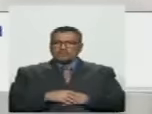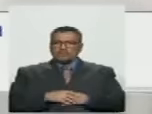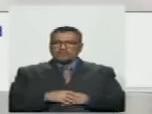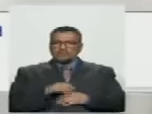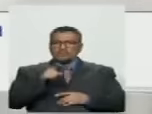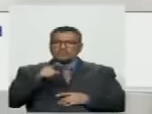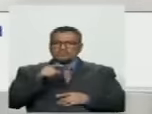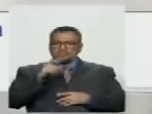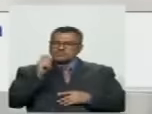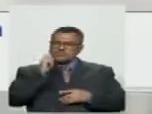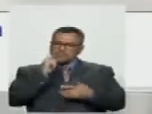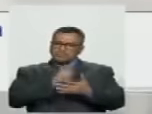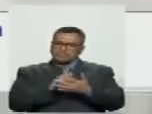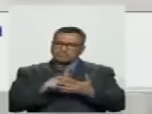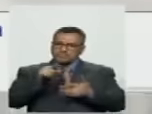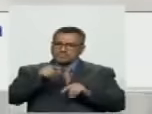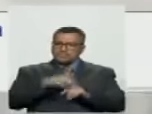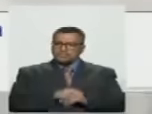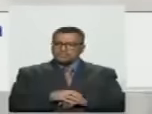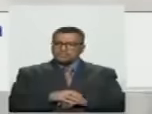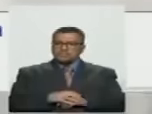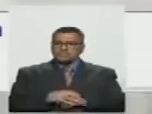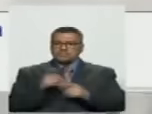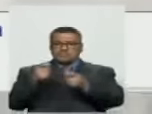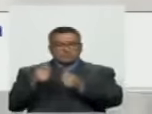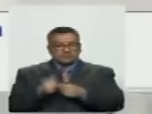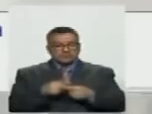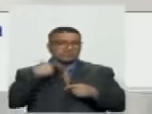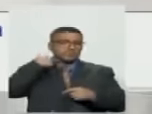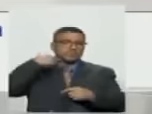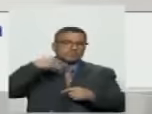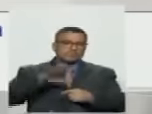él propugna que el capitalismo murió